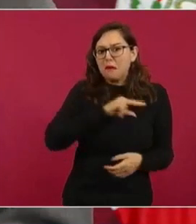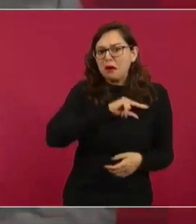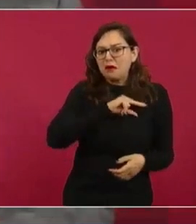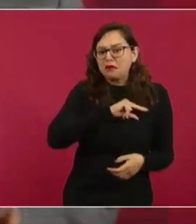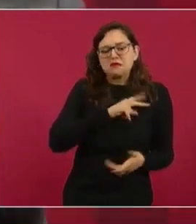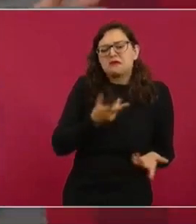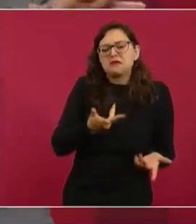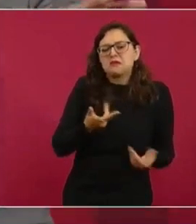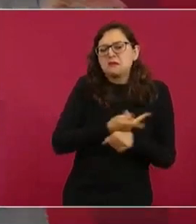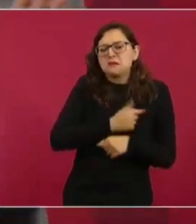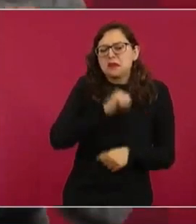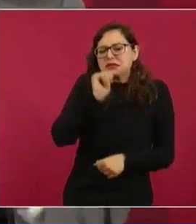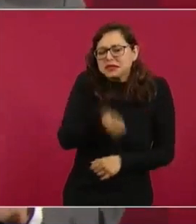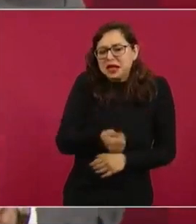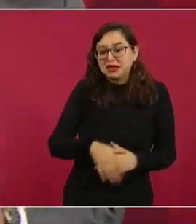Casi linchaban a los